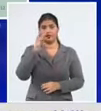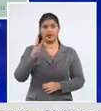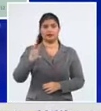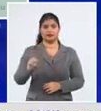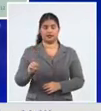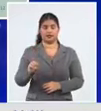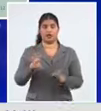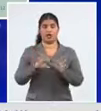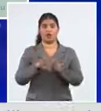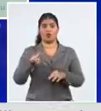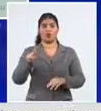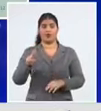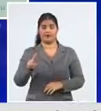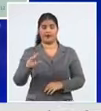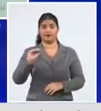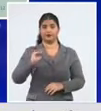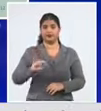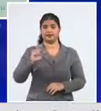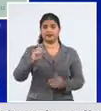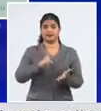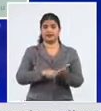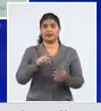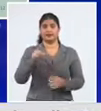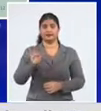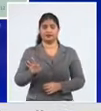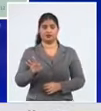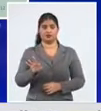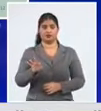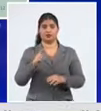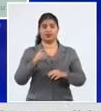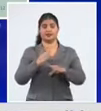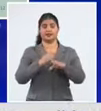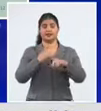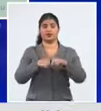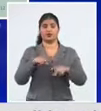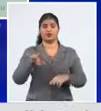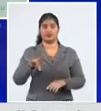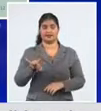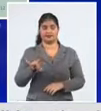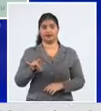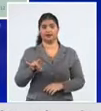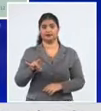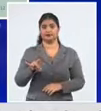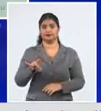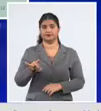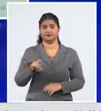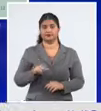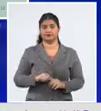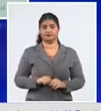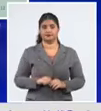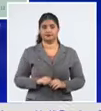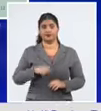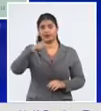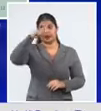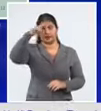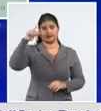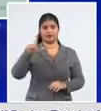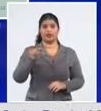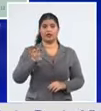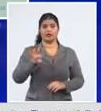23, Céspedes 18, Santa Cruz del Sur 15, Najasa 6, Sierra de Cubitas 4 y Jimaguayú